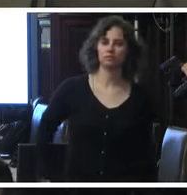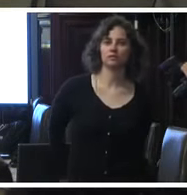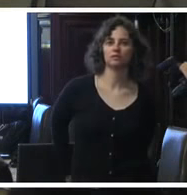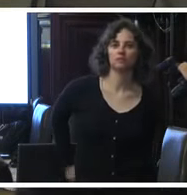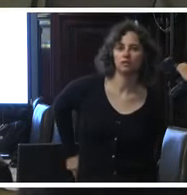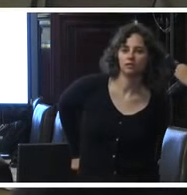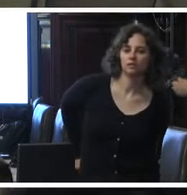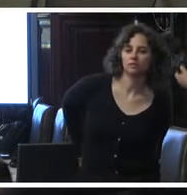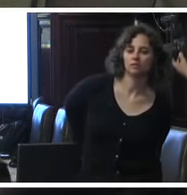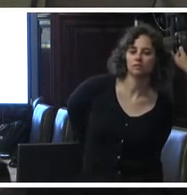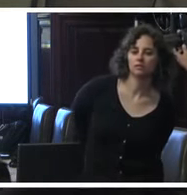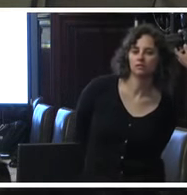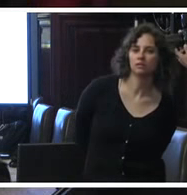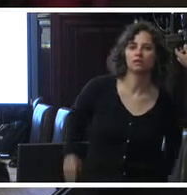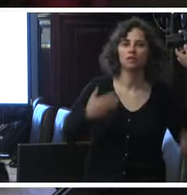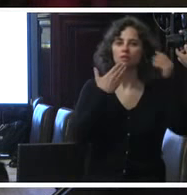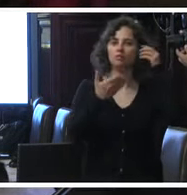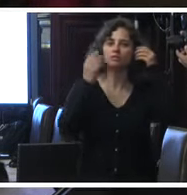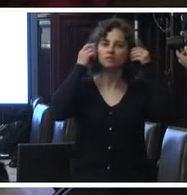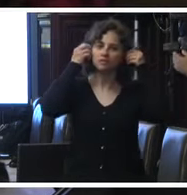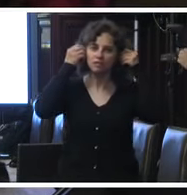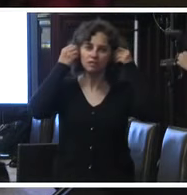Thank you very, very much. Muchas, muchas